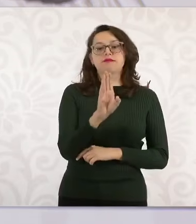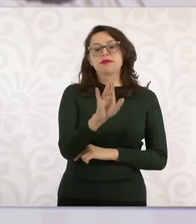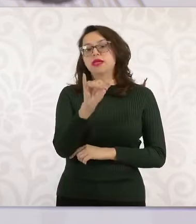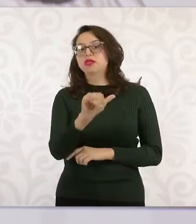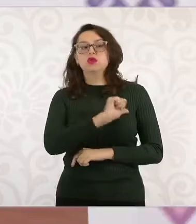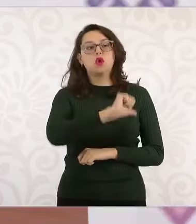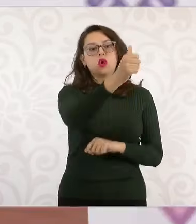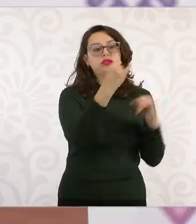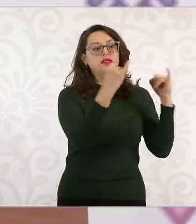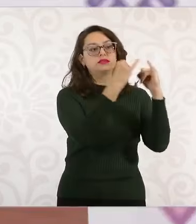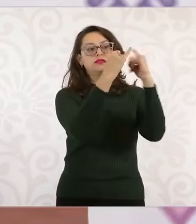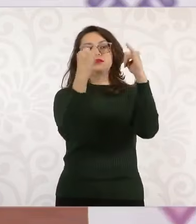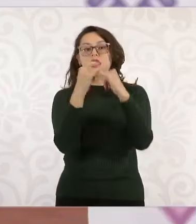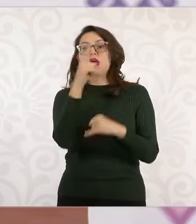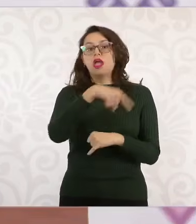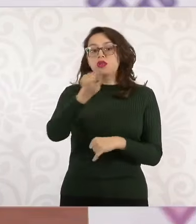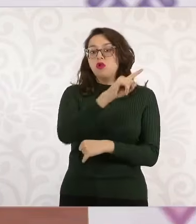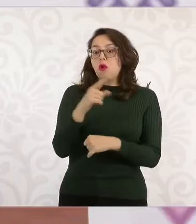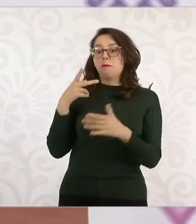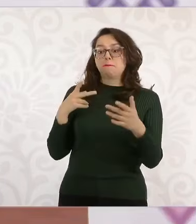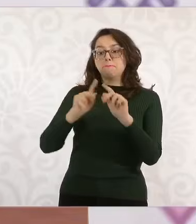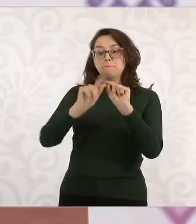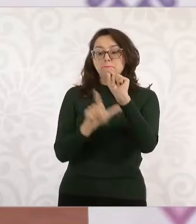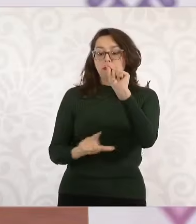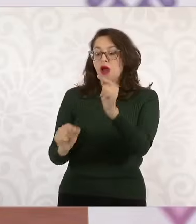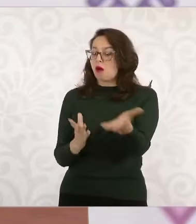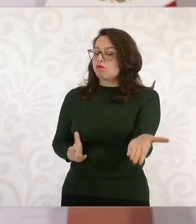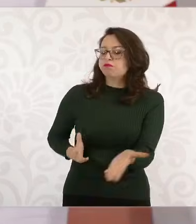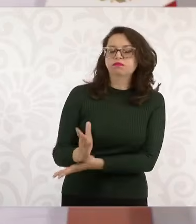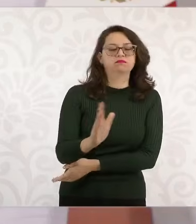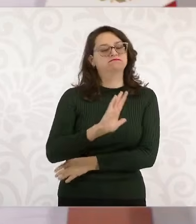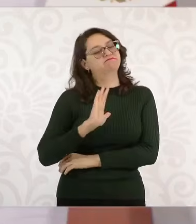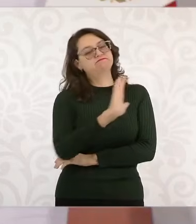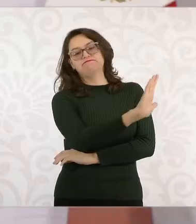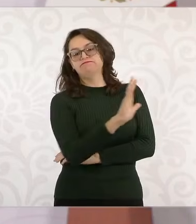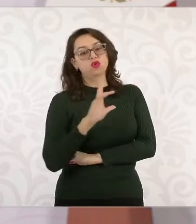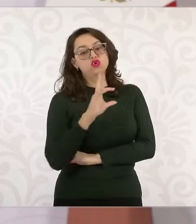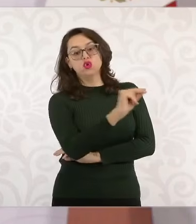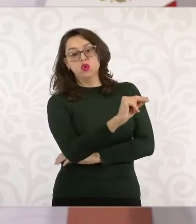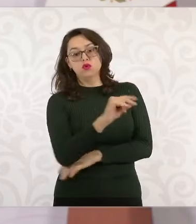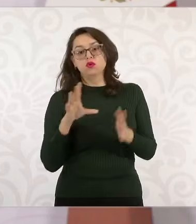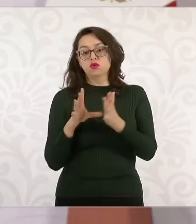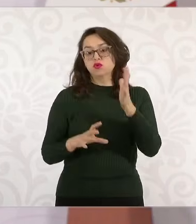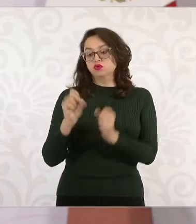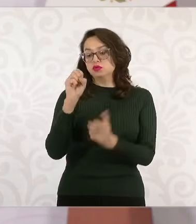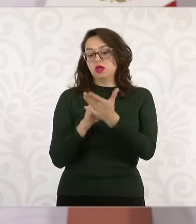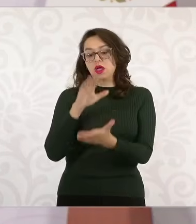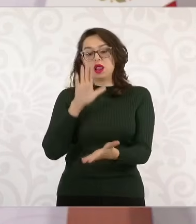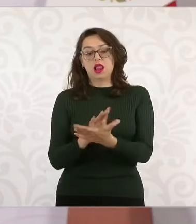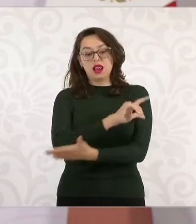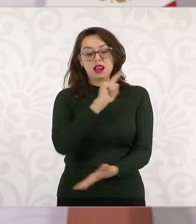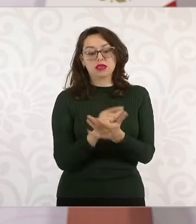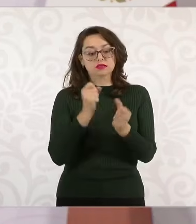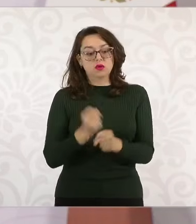agencia tienen muy claras sus limitaciones que están establecidas por la Constitución y por la Ley de Seguridad